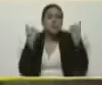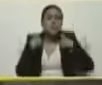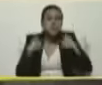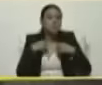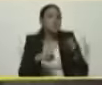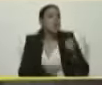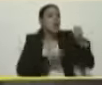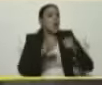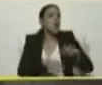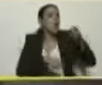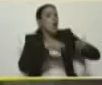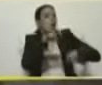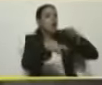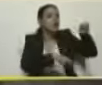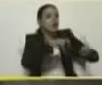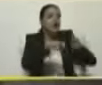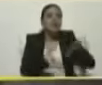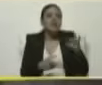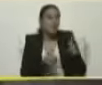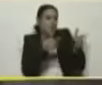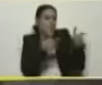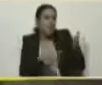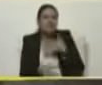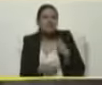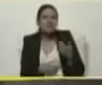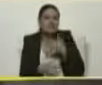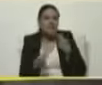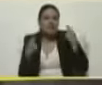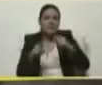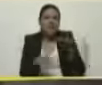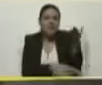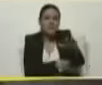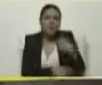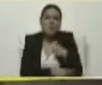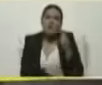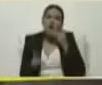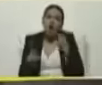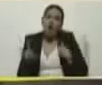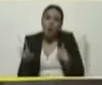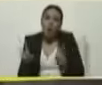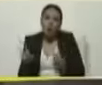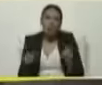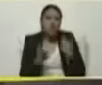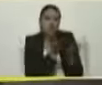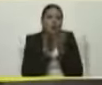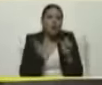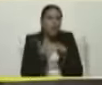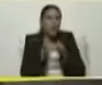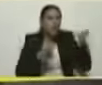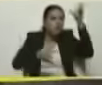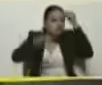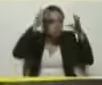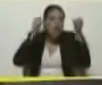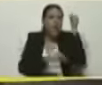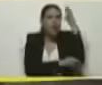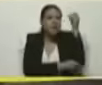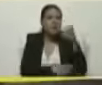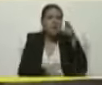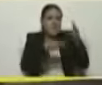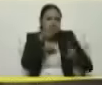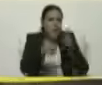espaldas al que dispararon para matar y no pudieron siendo joven. Mi escuela fue las asambleas en Metrobús, en el